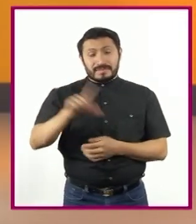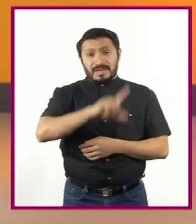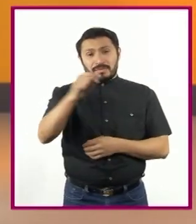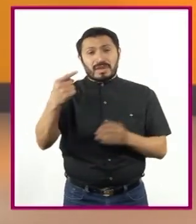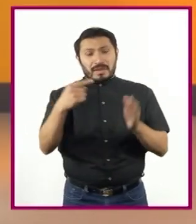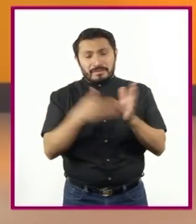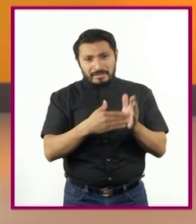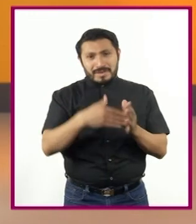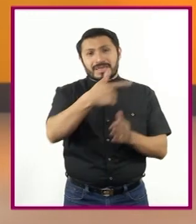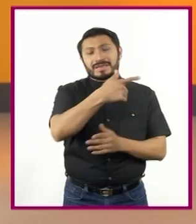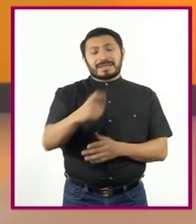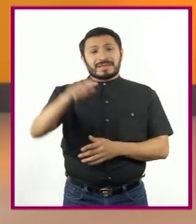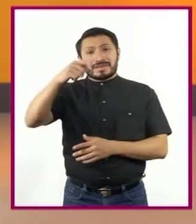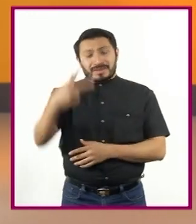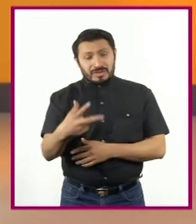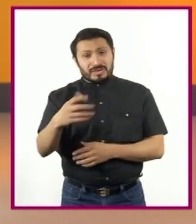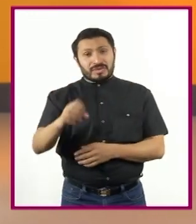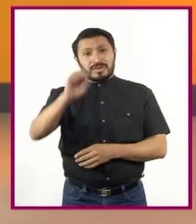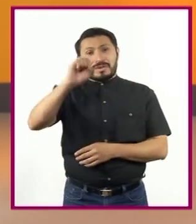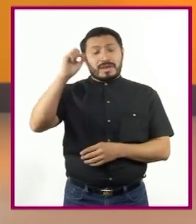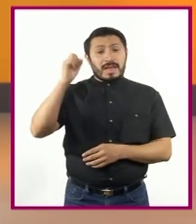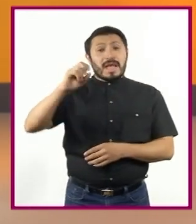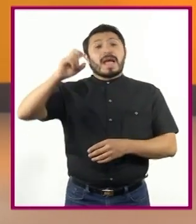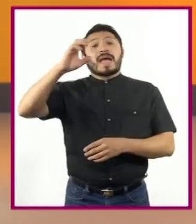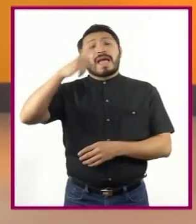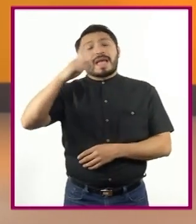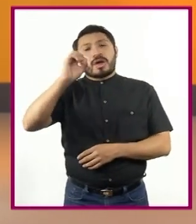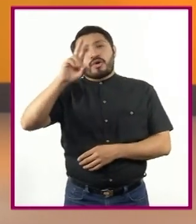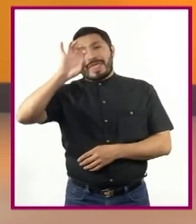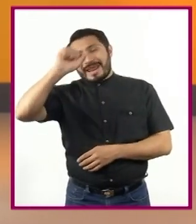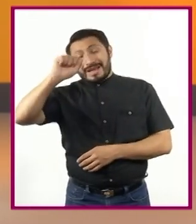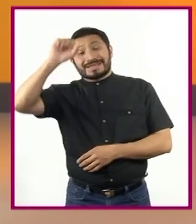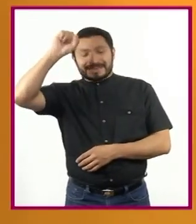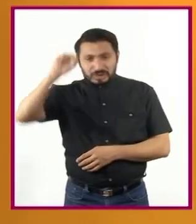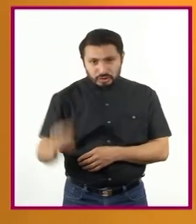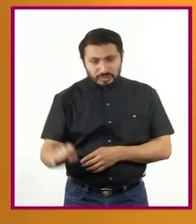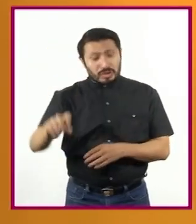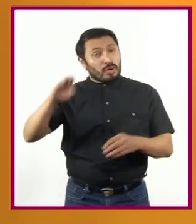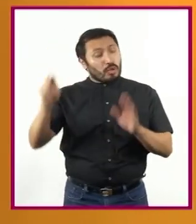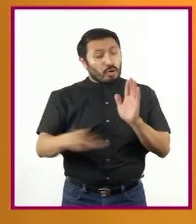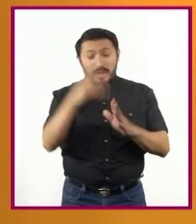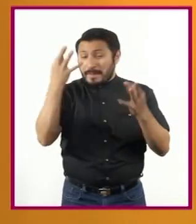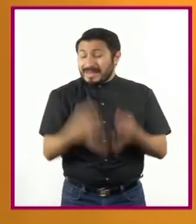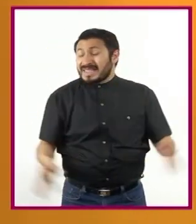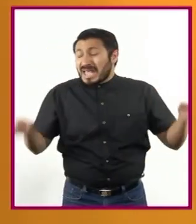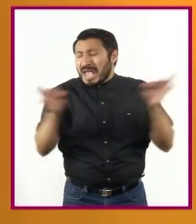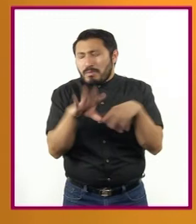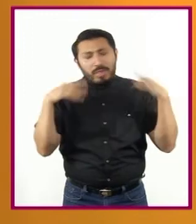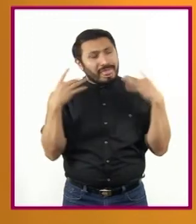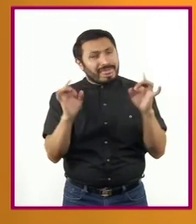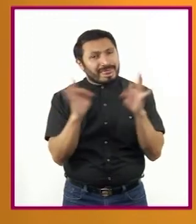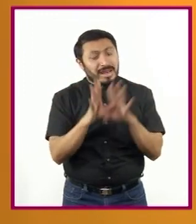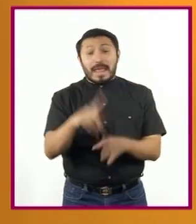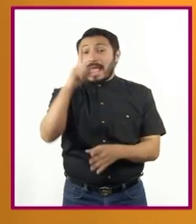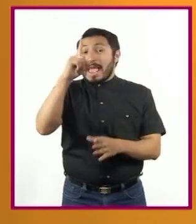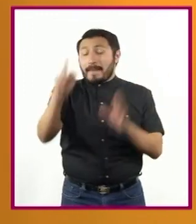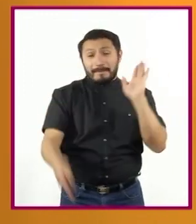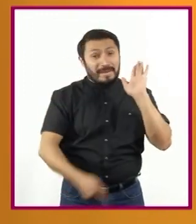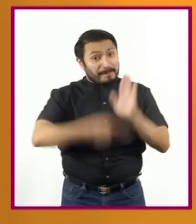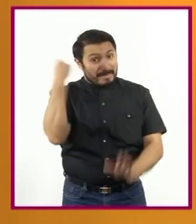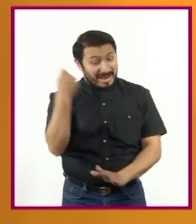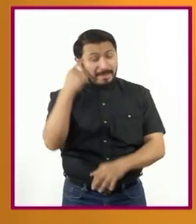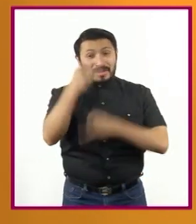Seúl, Corea del Sur, hubo otro momento importante para el movimiento paralímpico, pues fue la primera vez que los